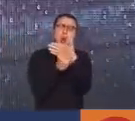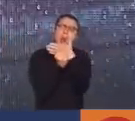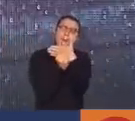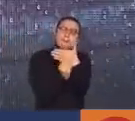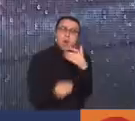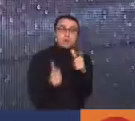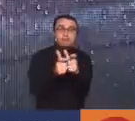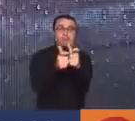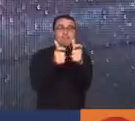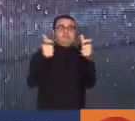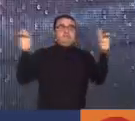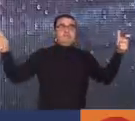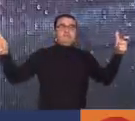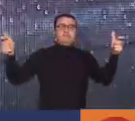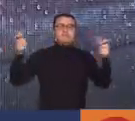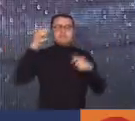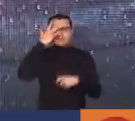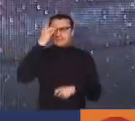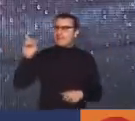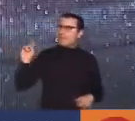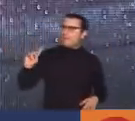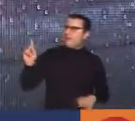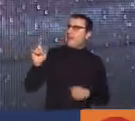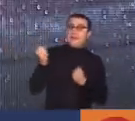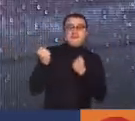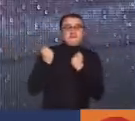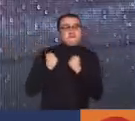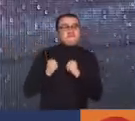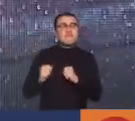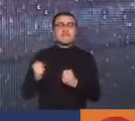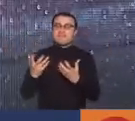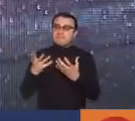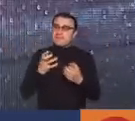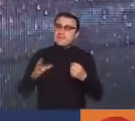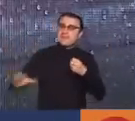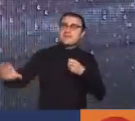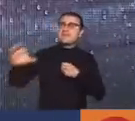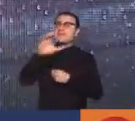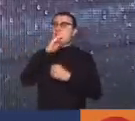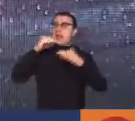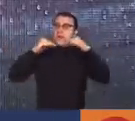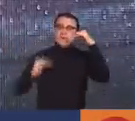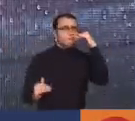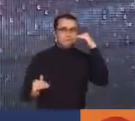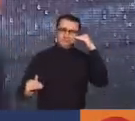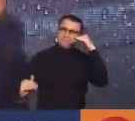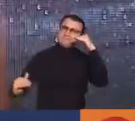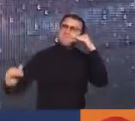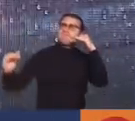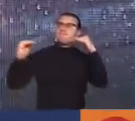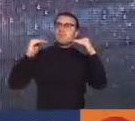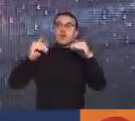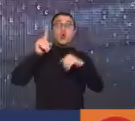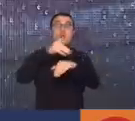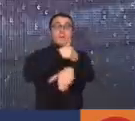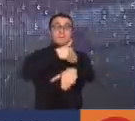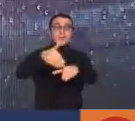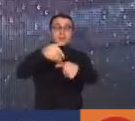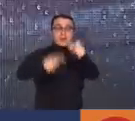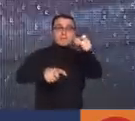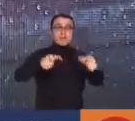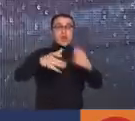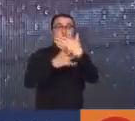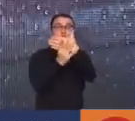perdió varias décadas de esfuerzo por lograr una ciudad más equitativa, 1 millón de pobres a raíz del